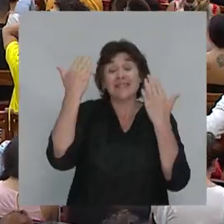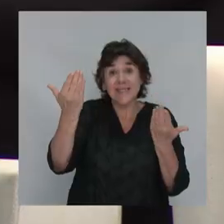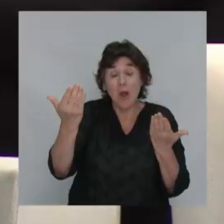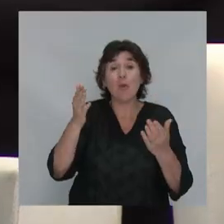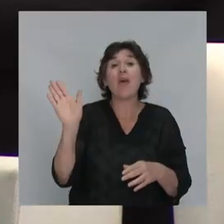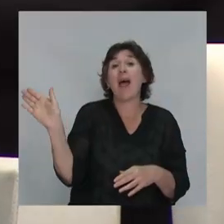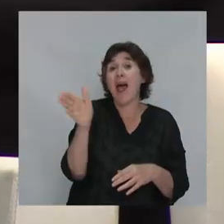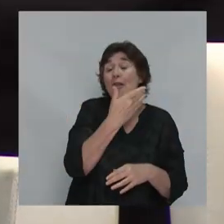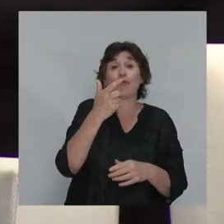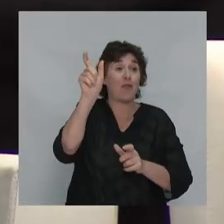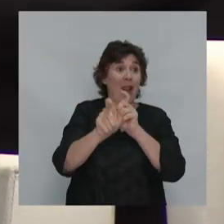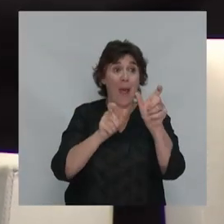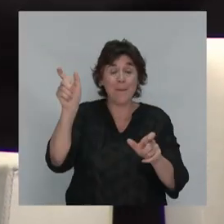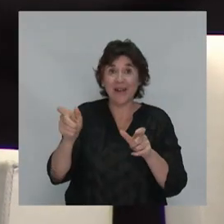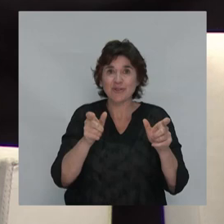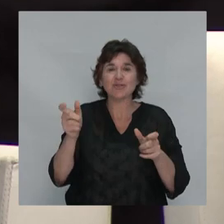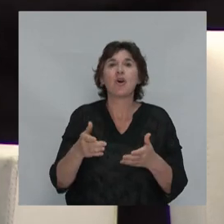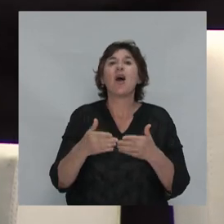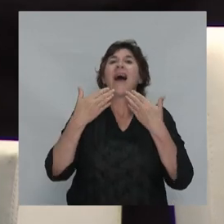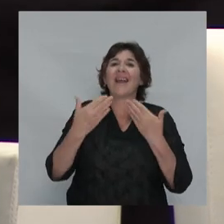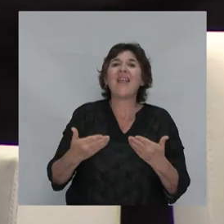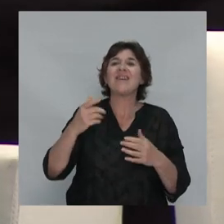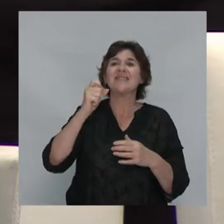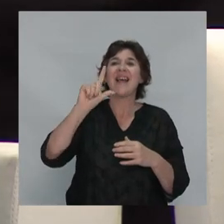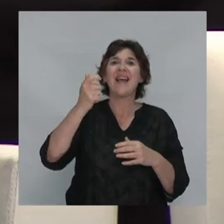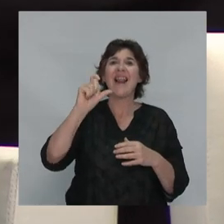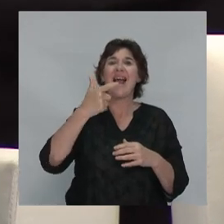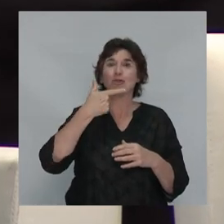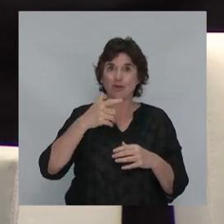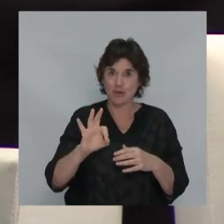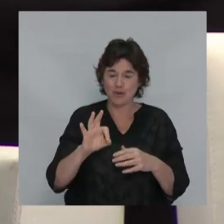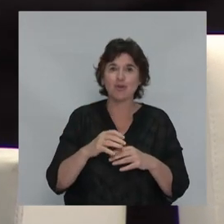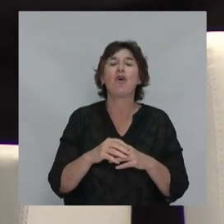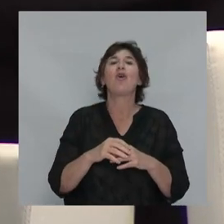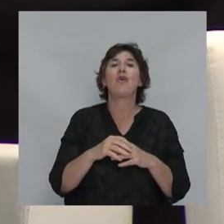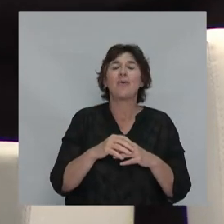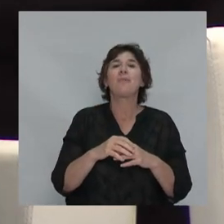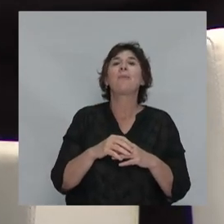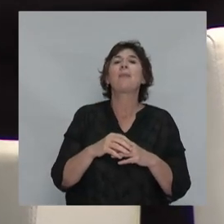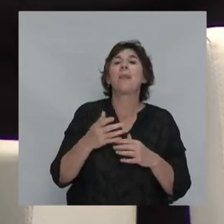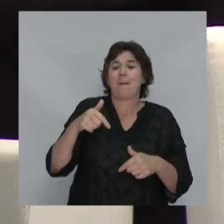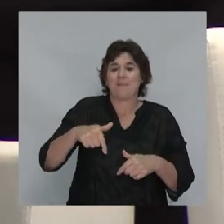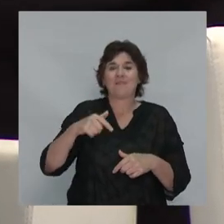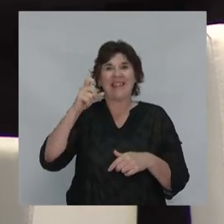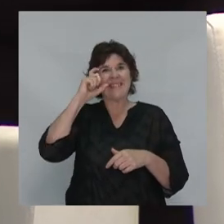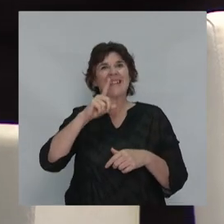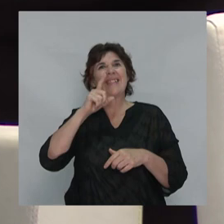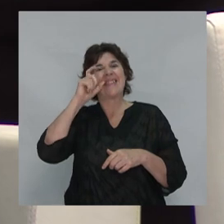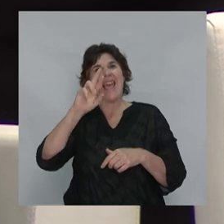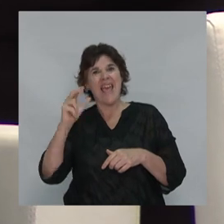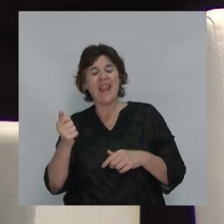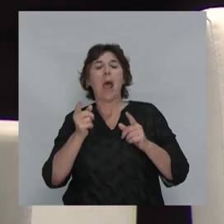a todos los presentes, agradecer a Claxo en nombre de CETERA y de los maestros y las maestras,